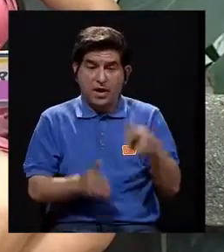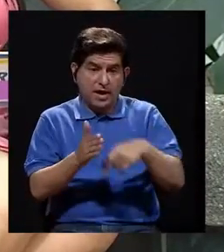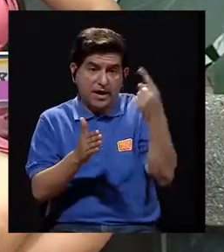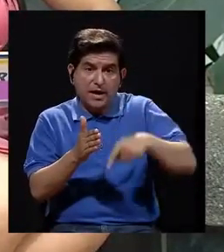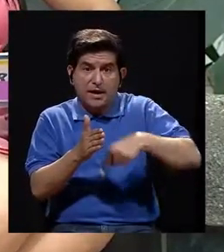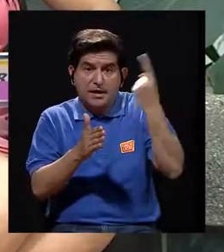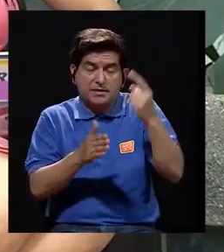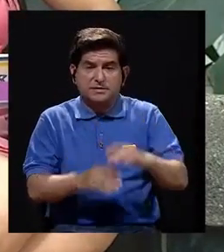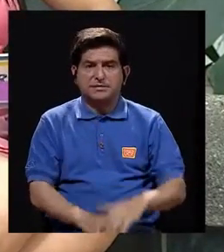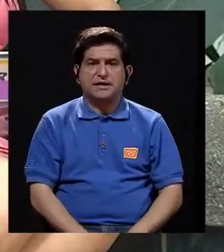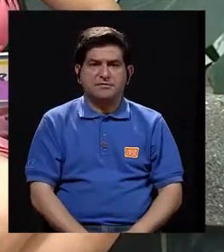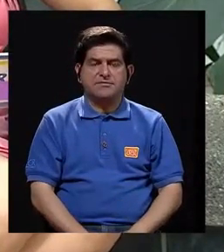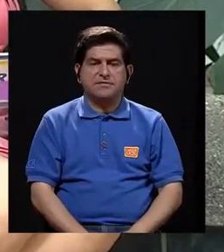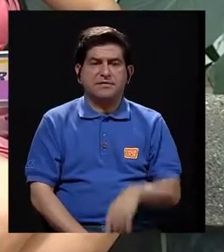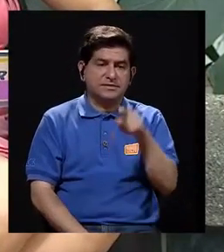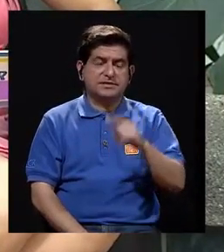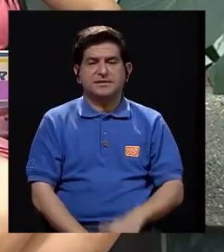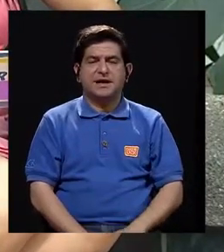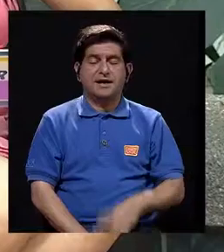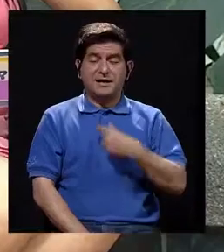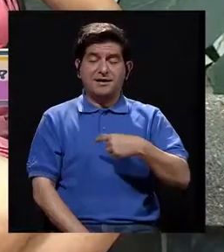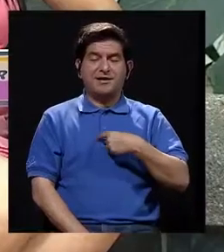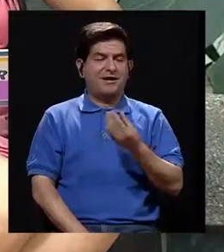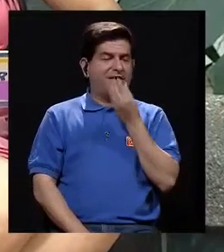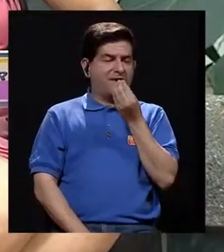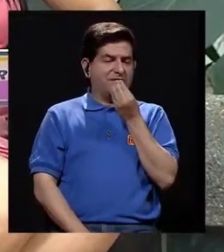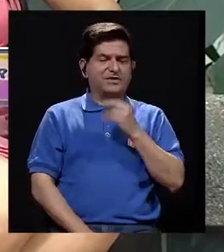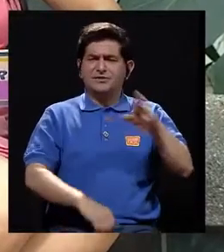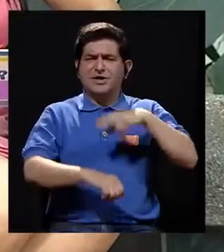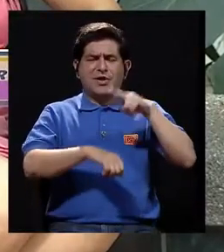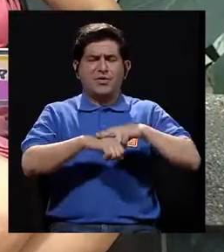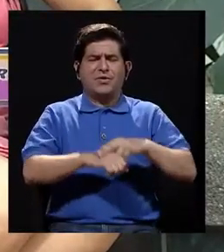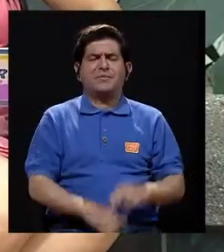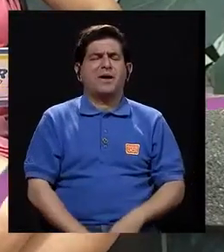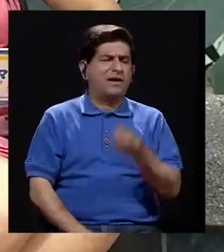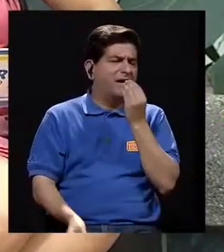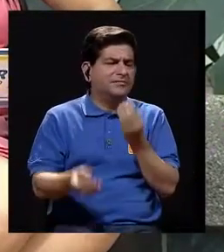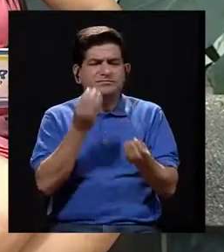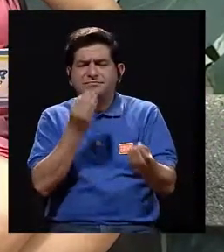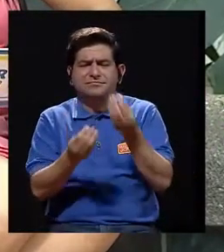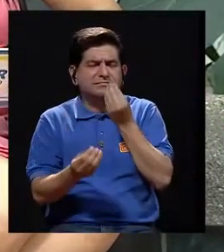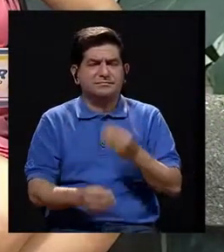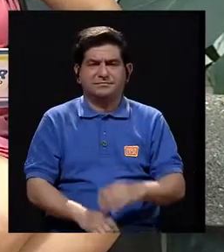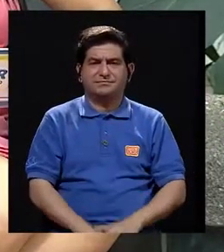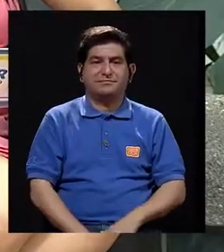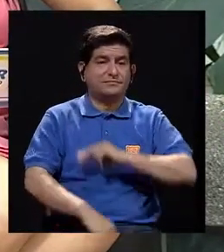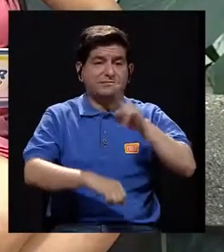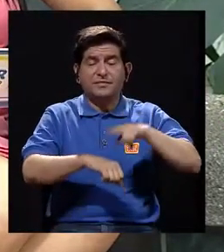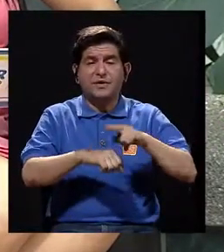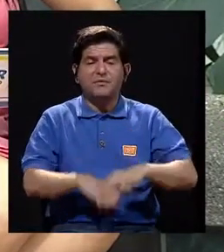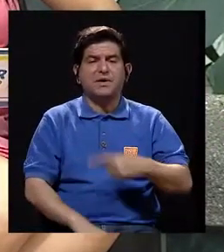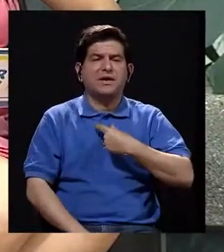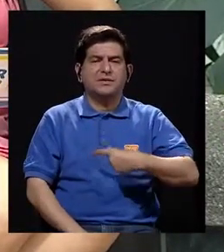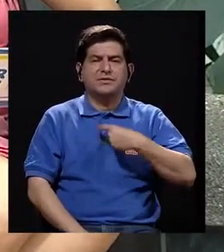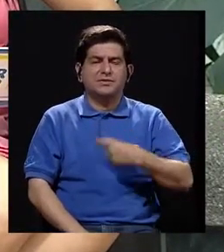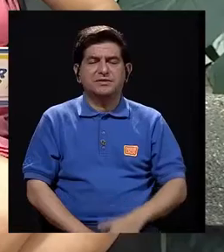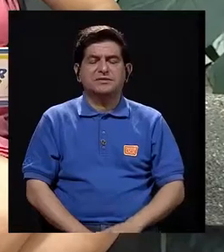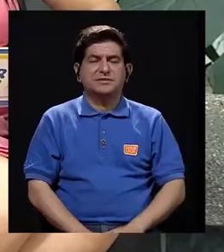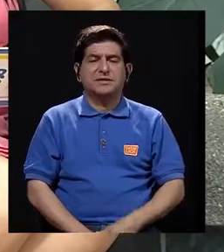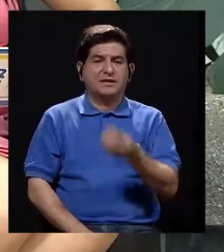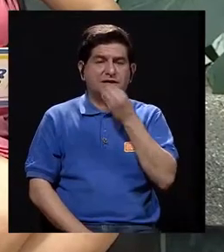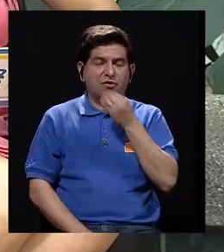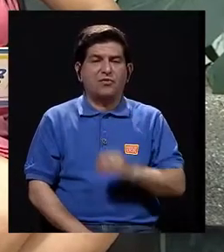que a veces los antojos, ¿verdad?, que es muy típico en el embarazo, hacen que coman muchas cosillas y usualmente dan muchas ganas